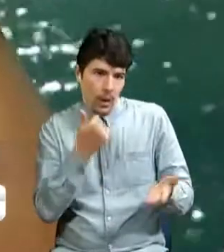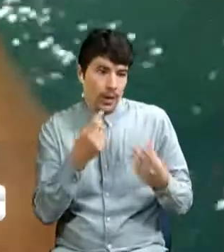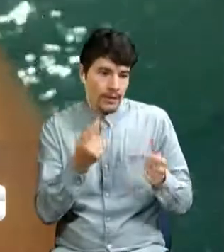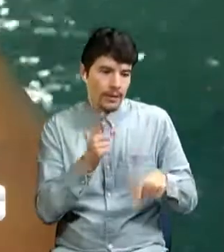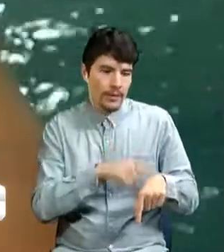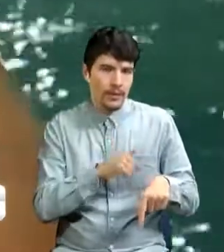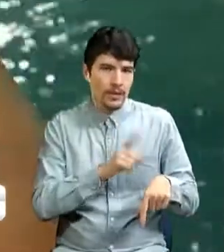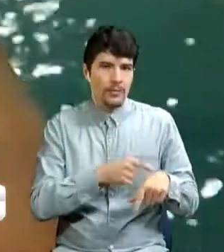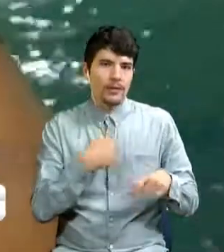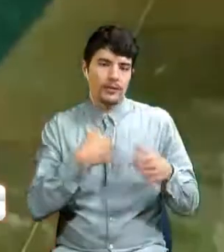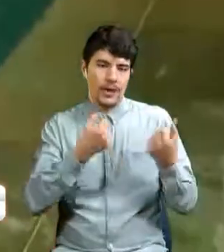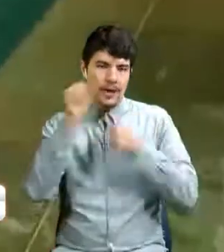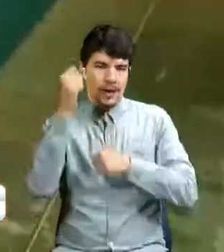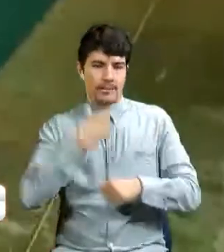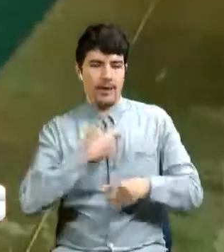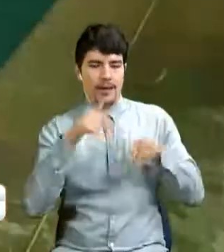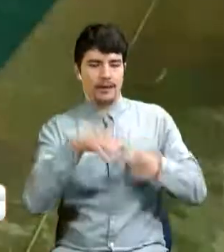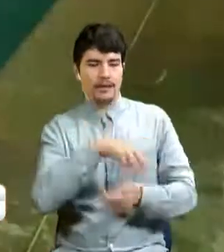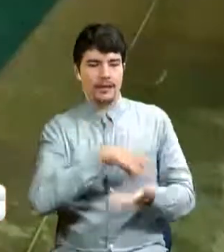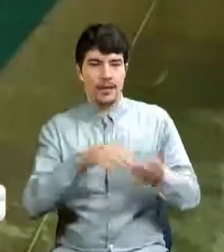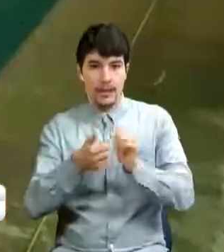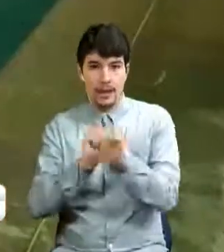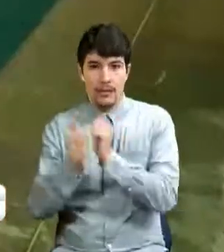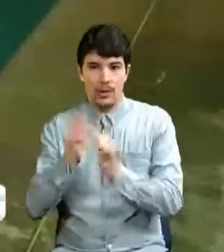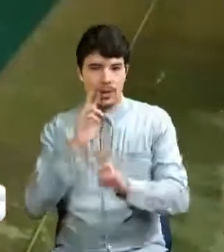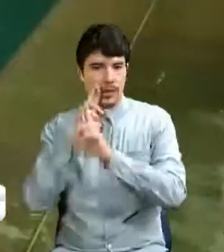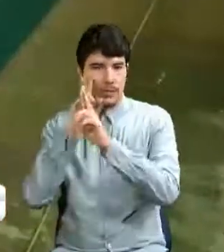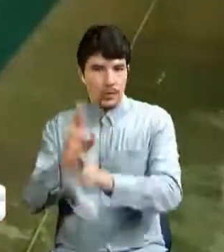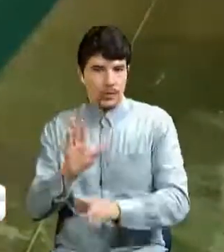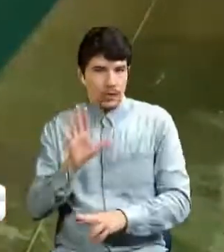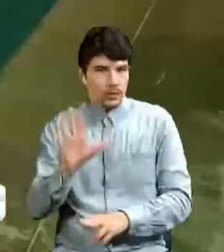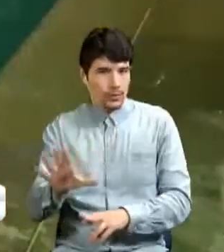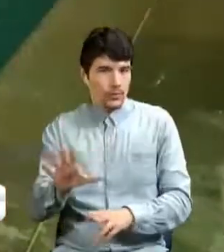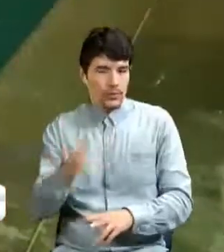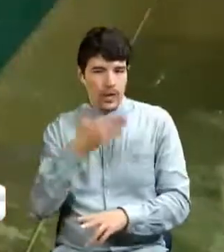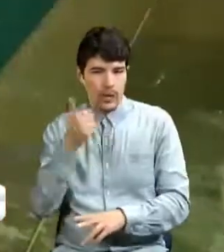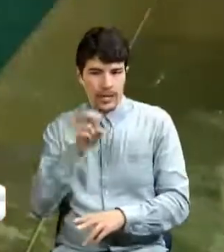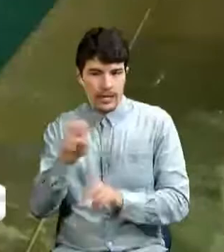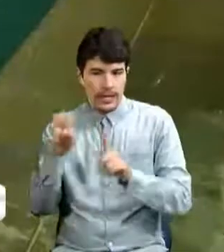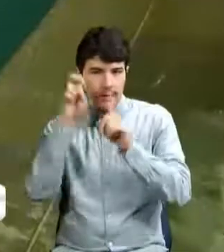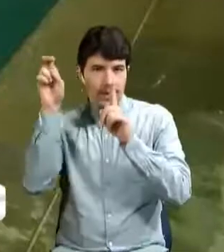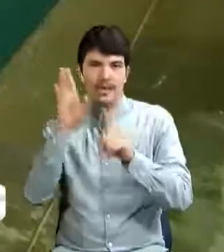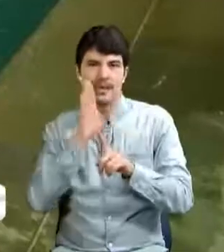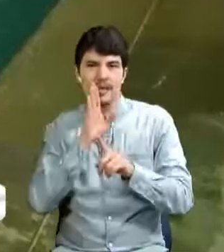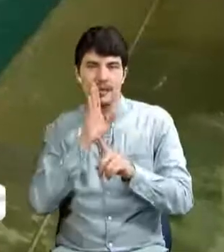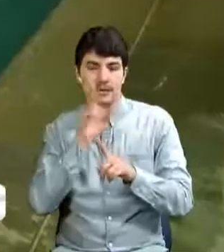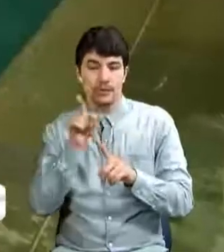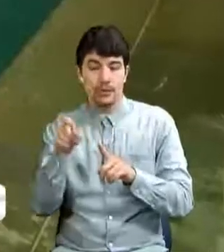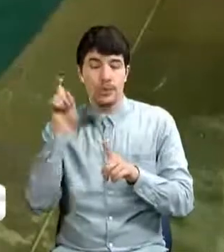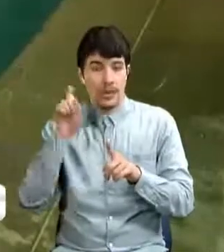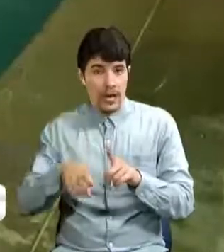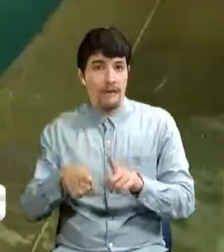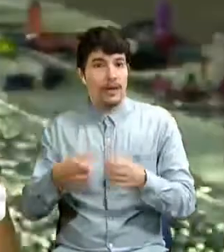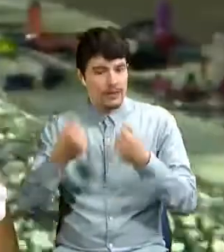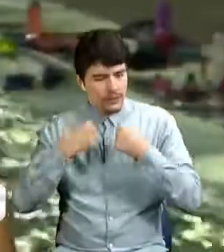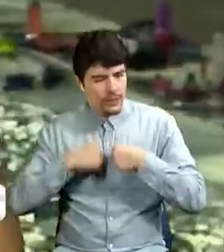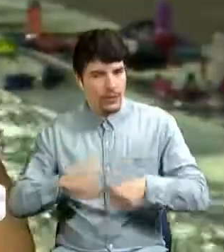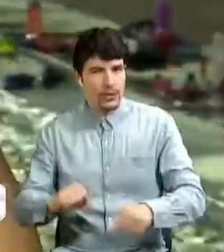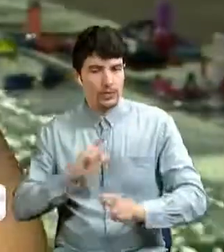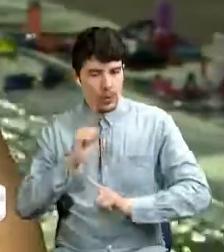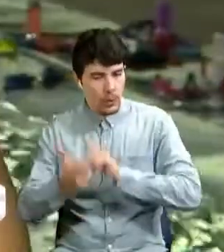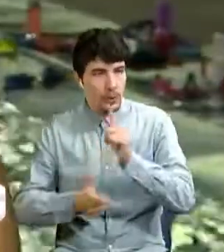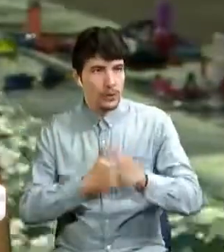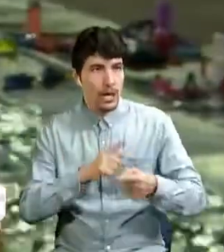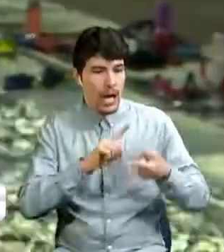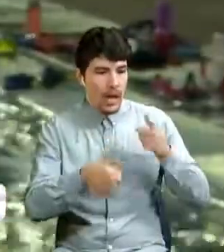traer medallas para santander deportistas destacados quienes para subirse al pódium y buscarse los mejores deben hacer sacrificios y los